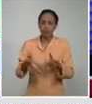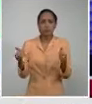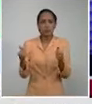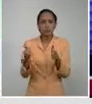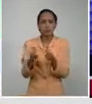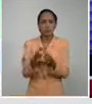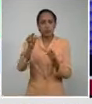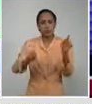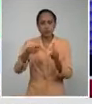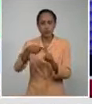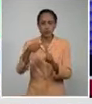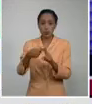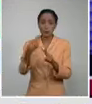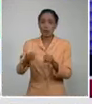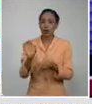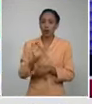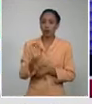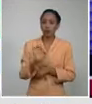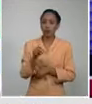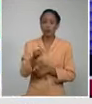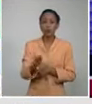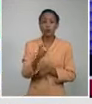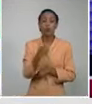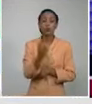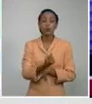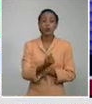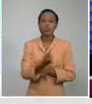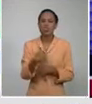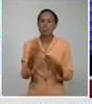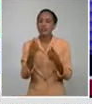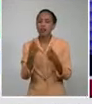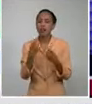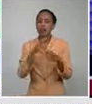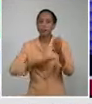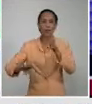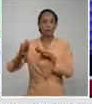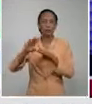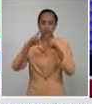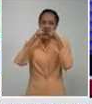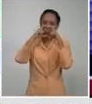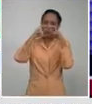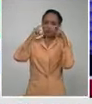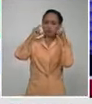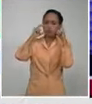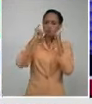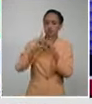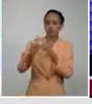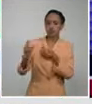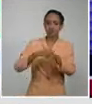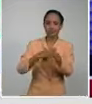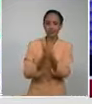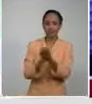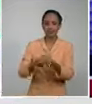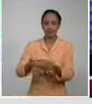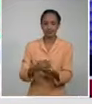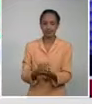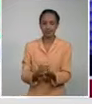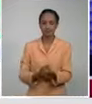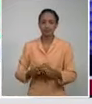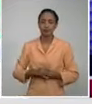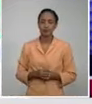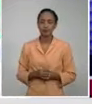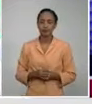para eso, lo único que seguimos teniendo es esto, el distanciamiento y las soluciones antisépticas. El mundo,